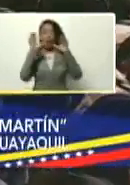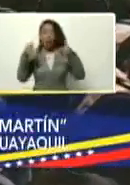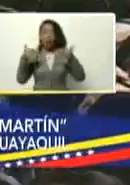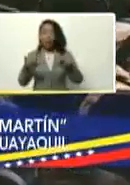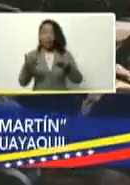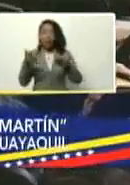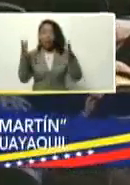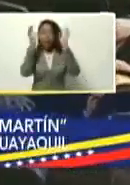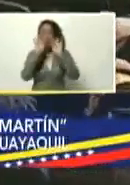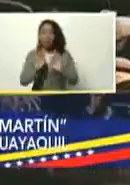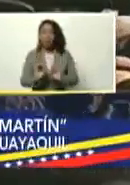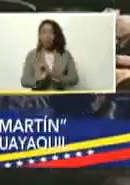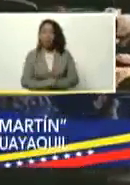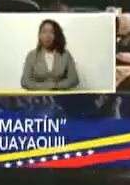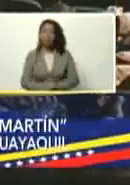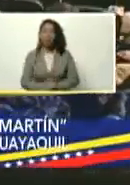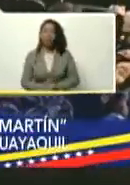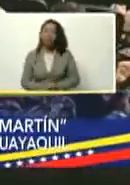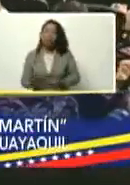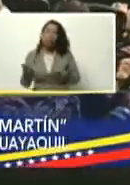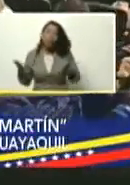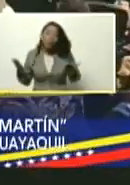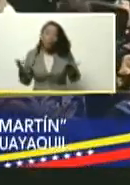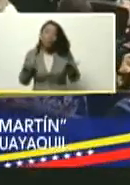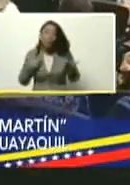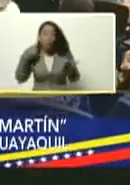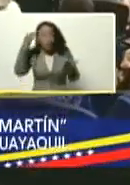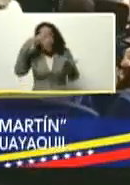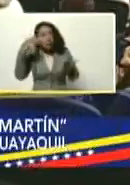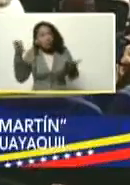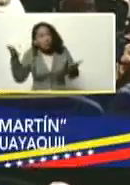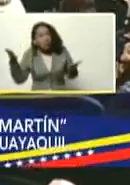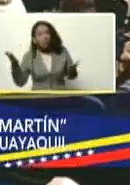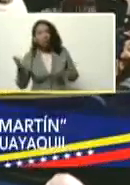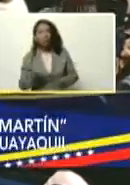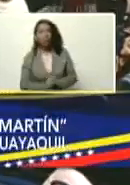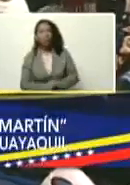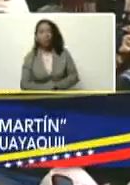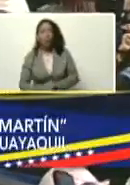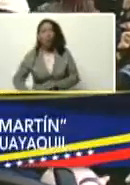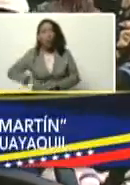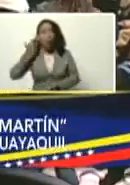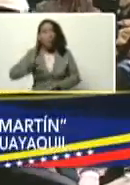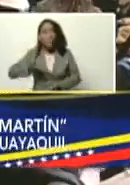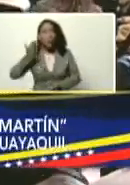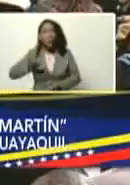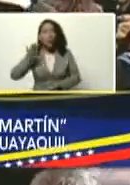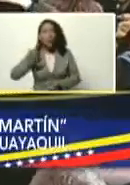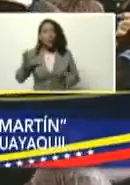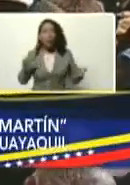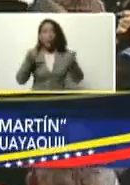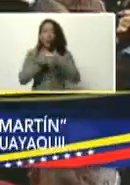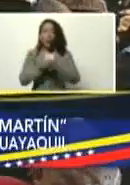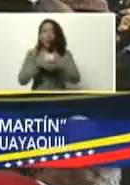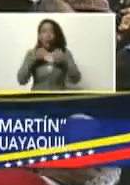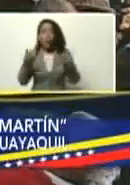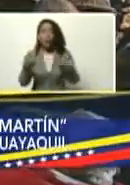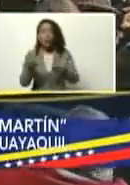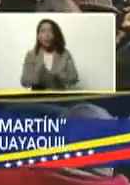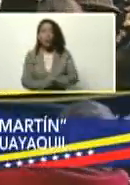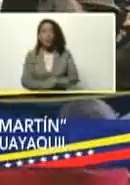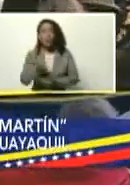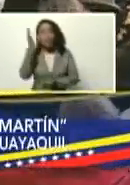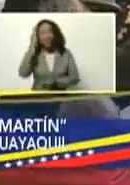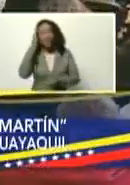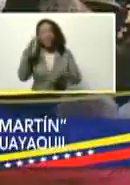el sentido. Y creo que lo importante del seminario es saber